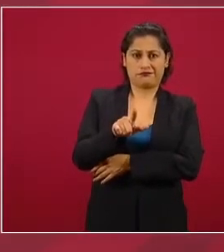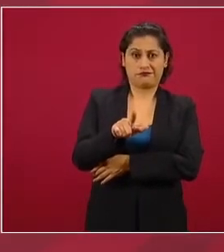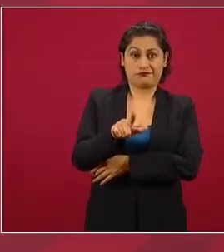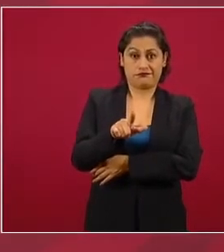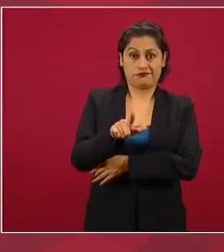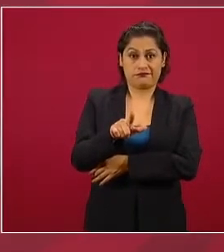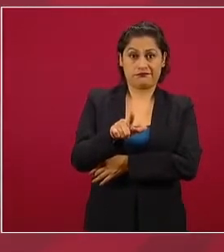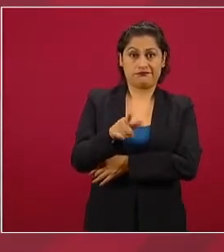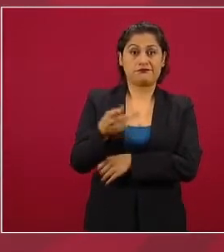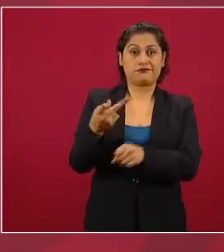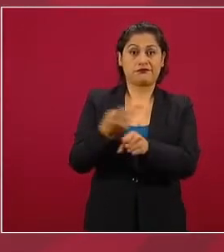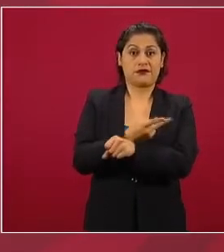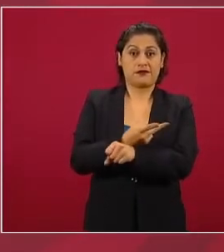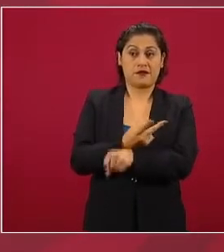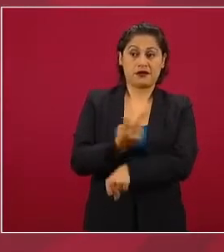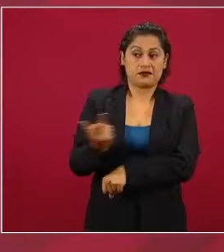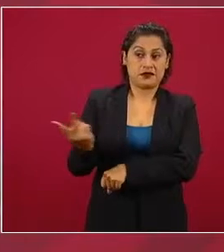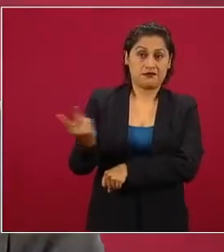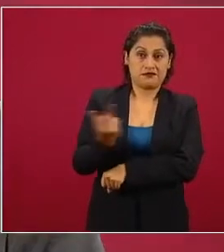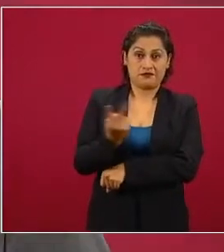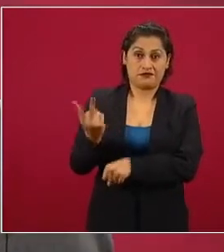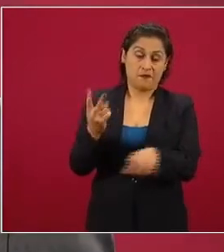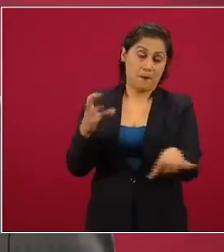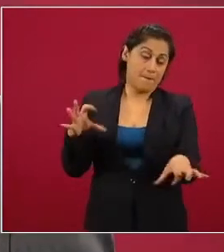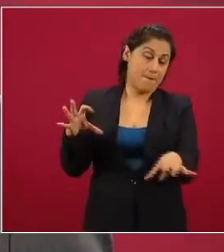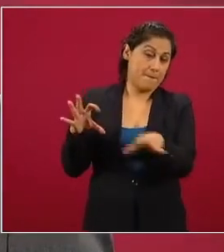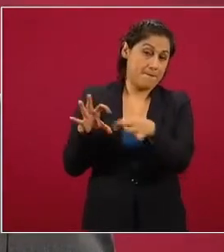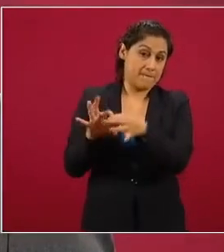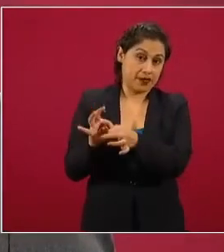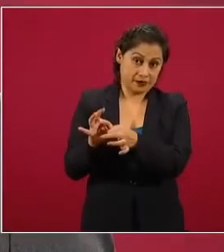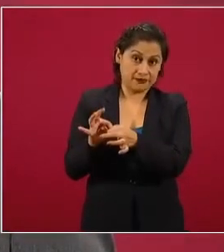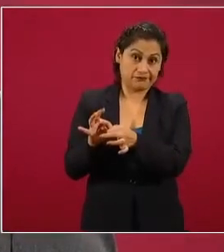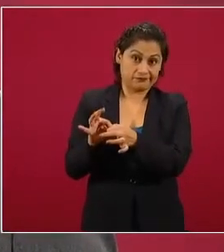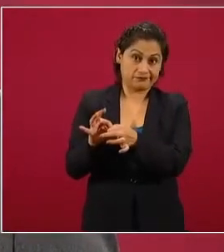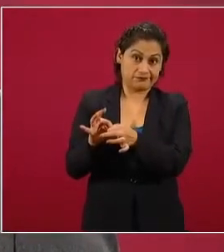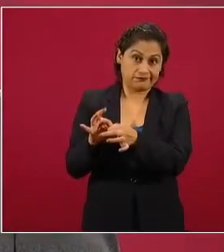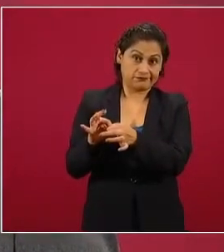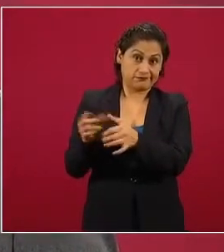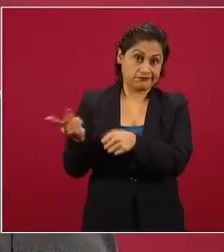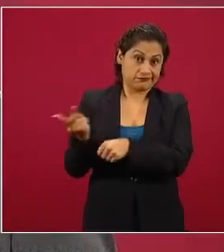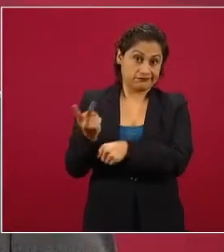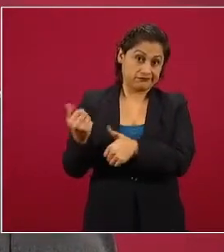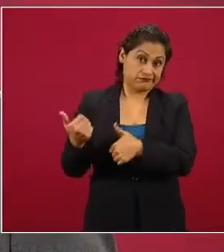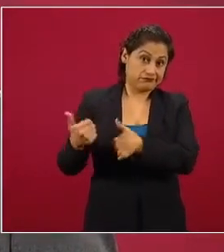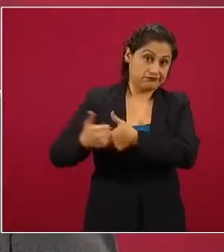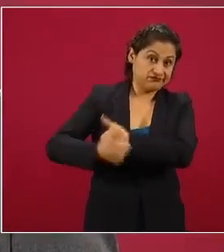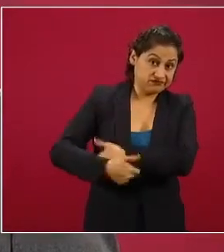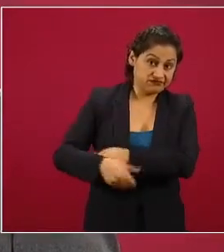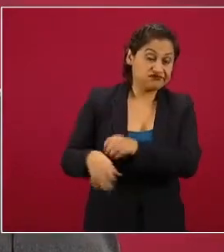Están trabajando de manera conjunta el Universal y el Reforma,